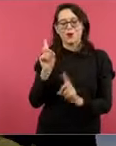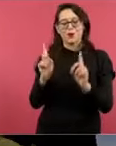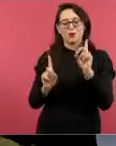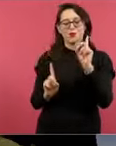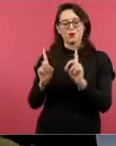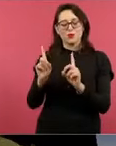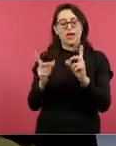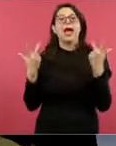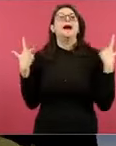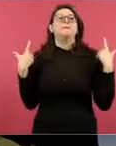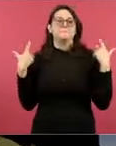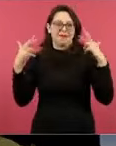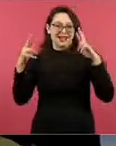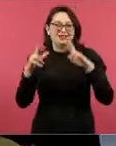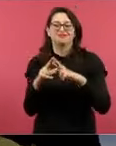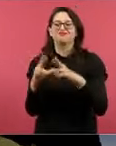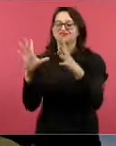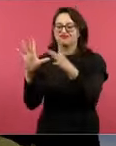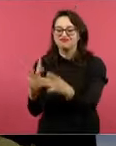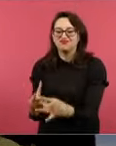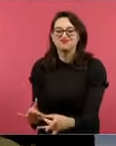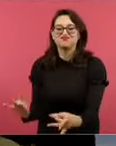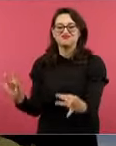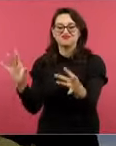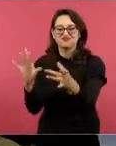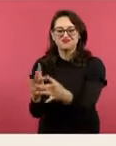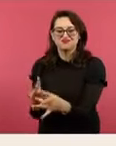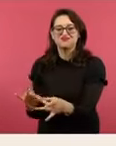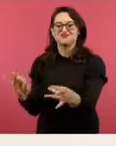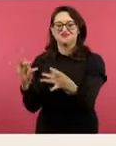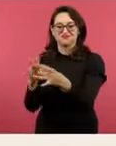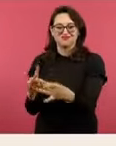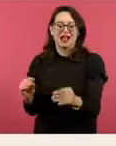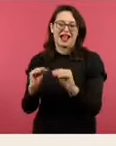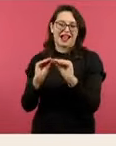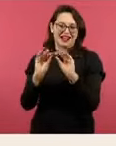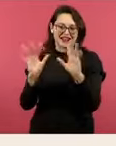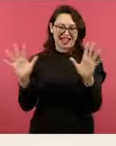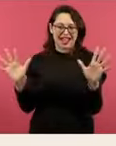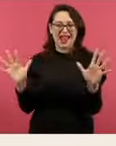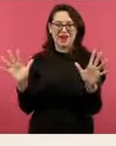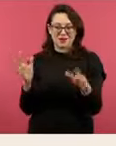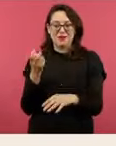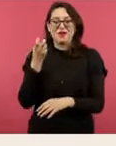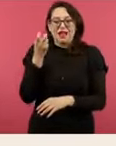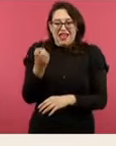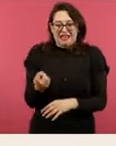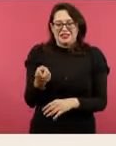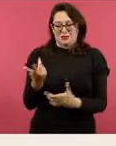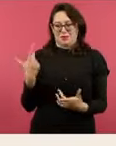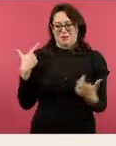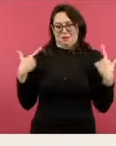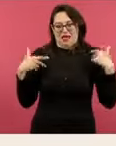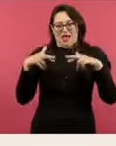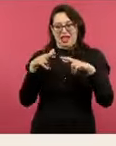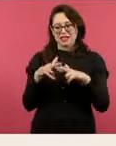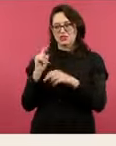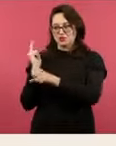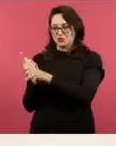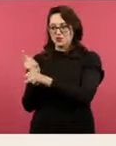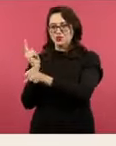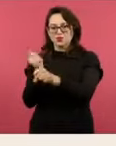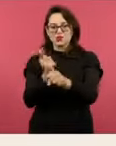detengamos, que demos atención a esa diversidad que tenemos en el aula y que es tan rica y que nos enseña tanto a las maestras y a los